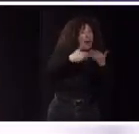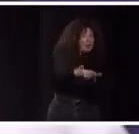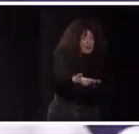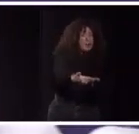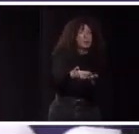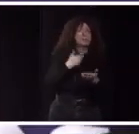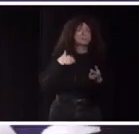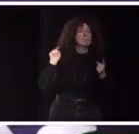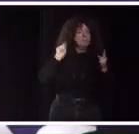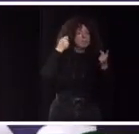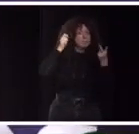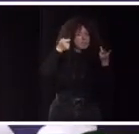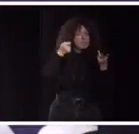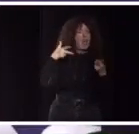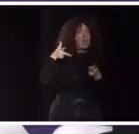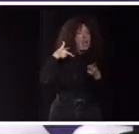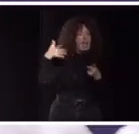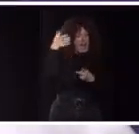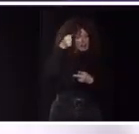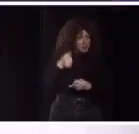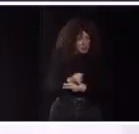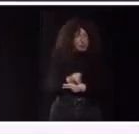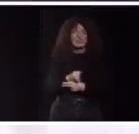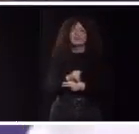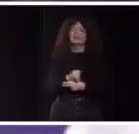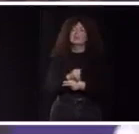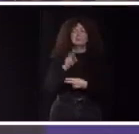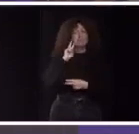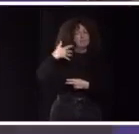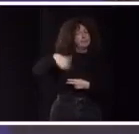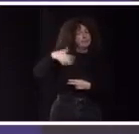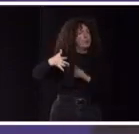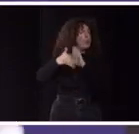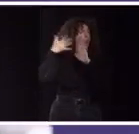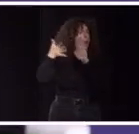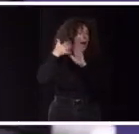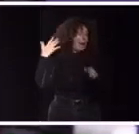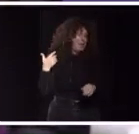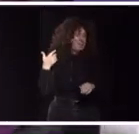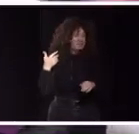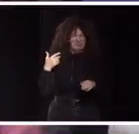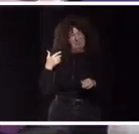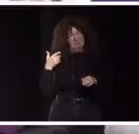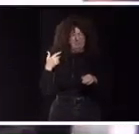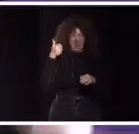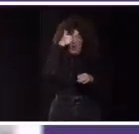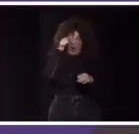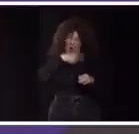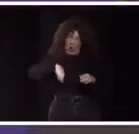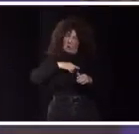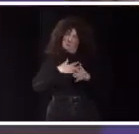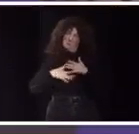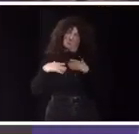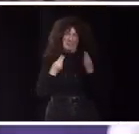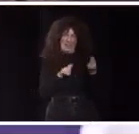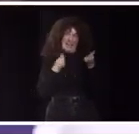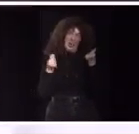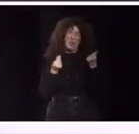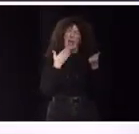que cuando conquistamos derechos, cuando vamos demasiado rápido incomodamos a los hombres entre 40 y